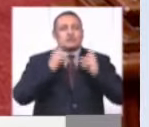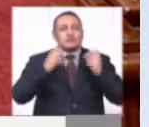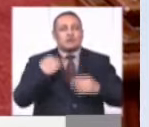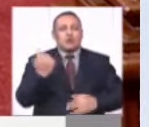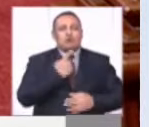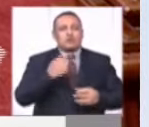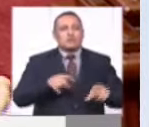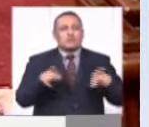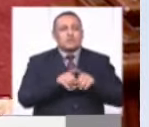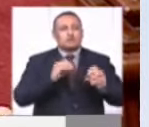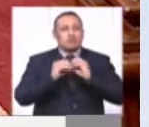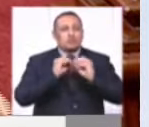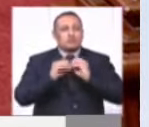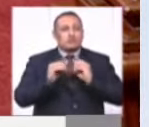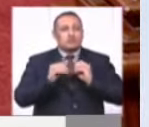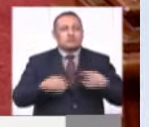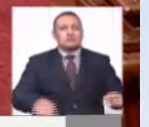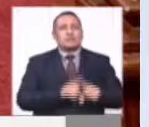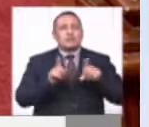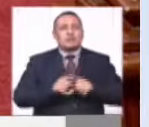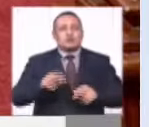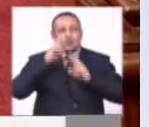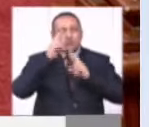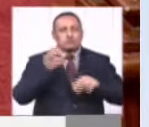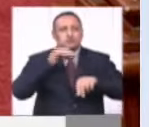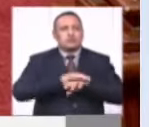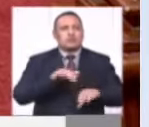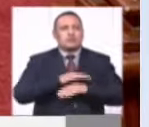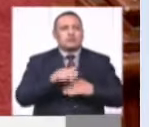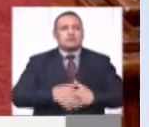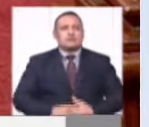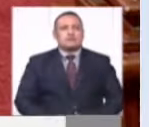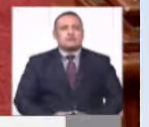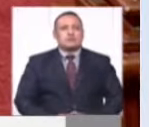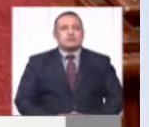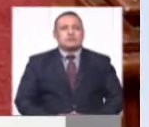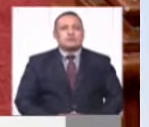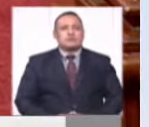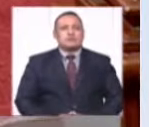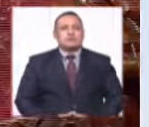de distribución. Con respecto del...